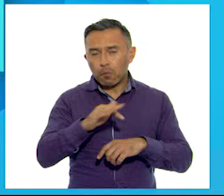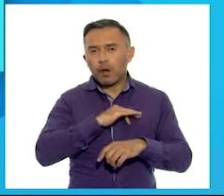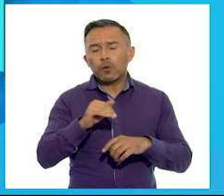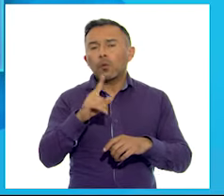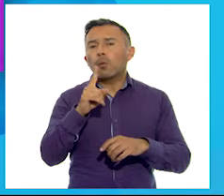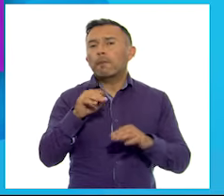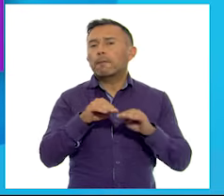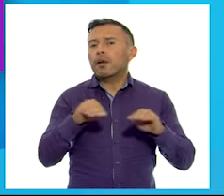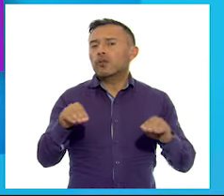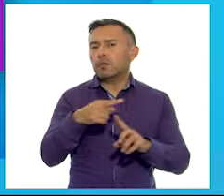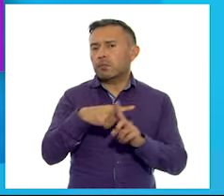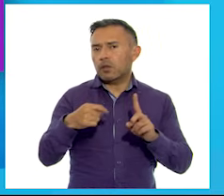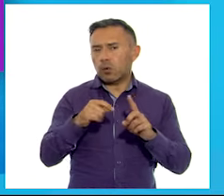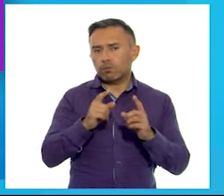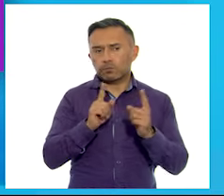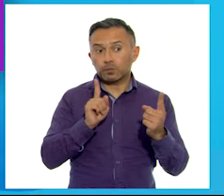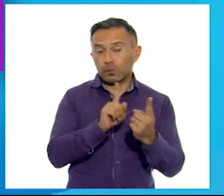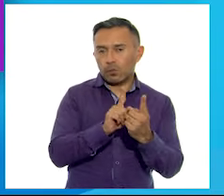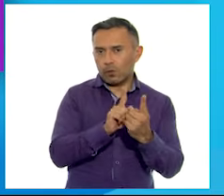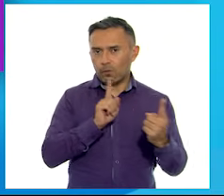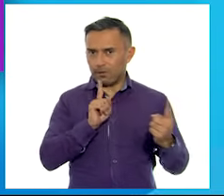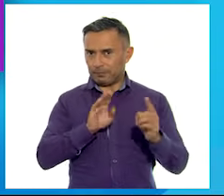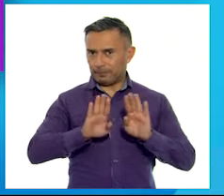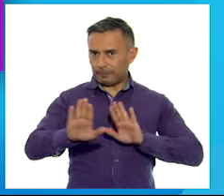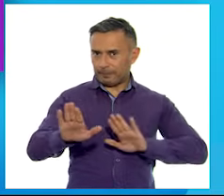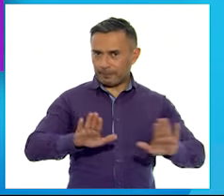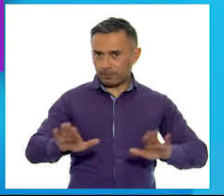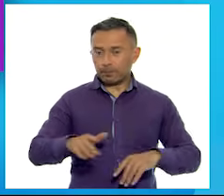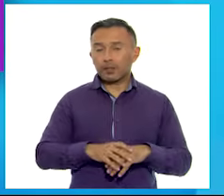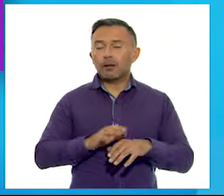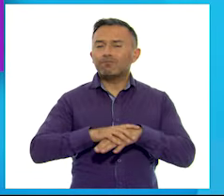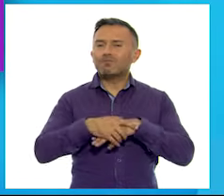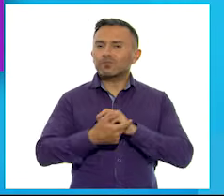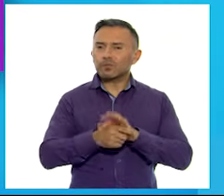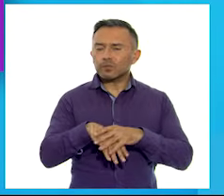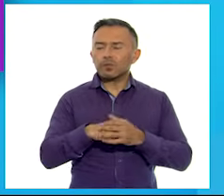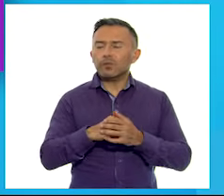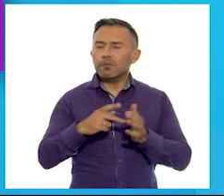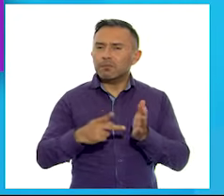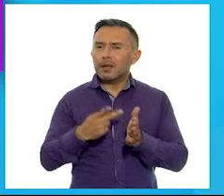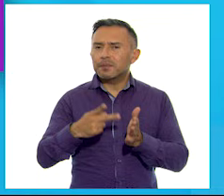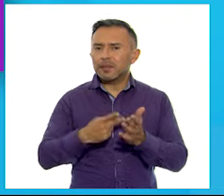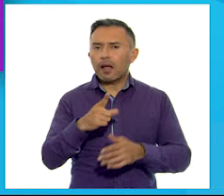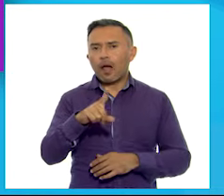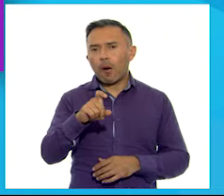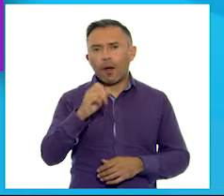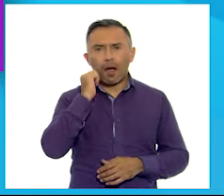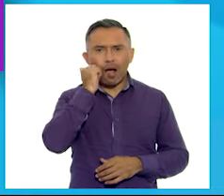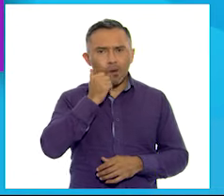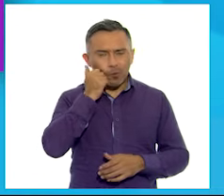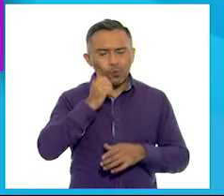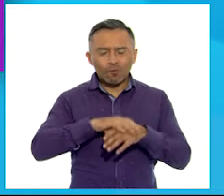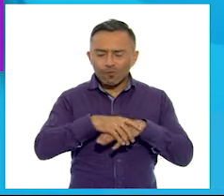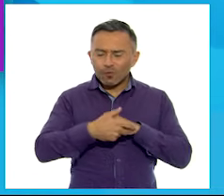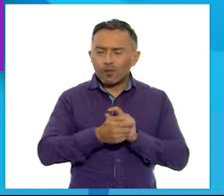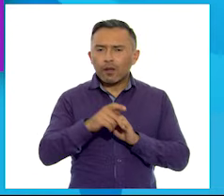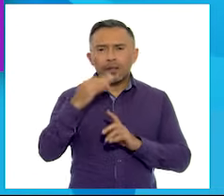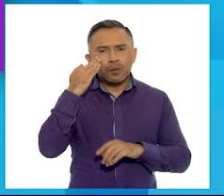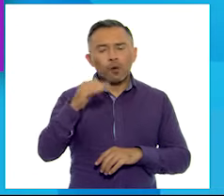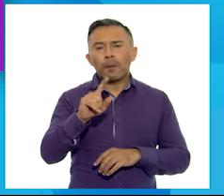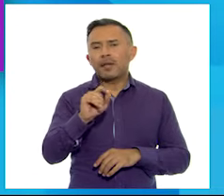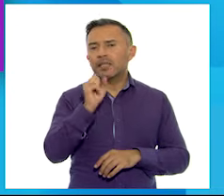1,5 metros entre tú y los demás. Lávate las manos muy seguido con agua y jabón por lo menos durante 20 segundos o